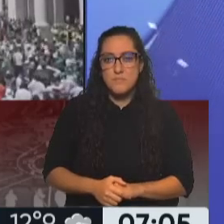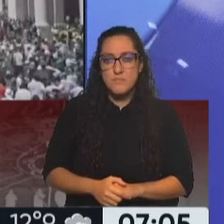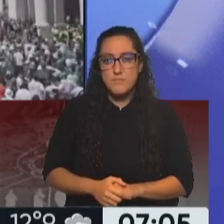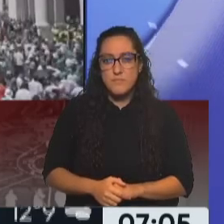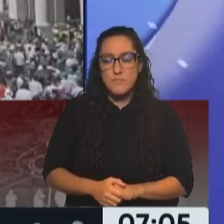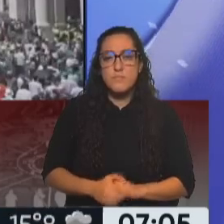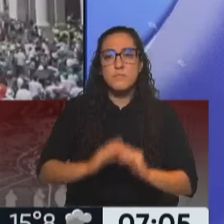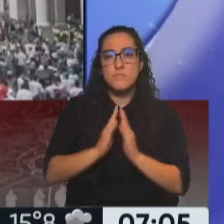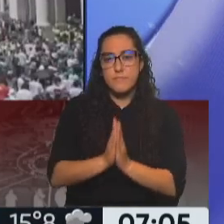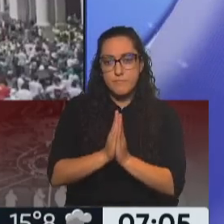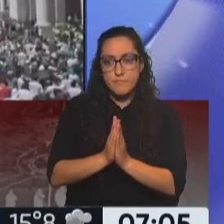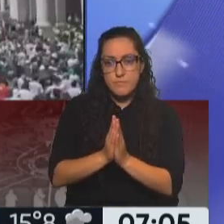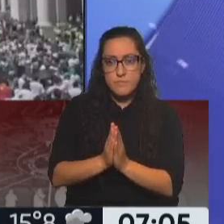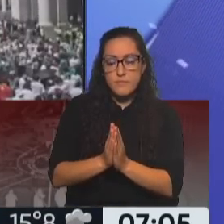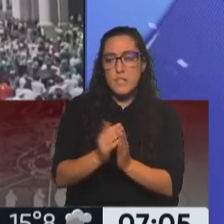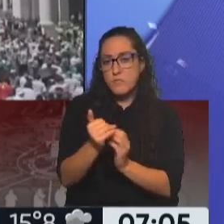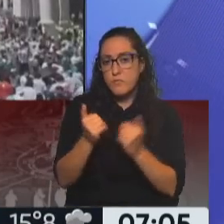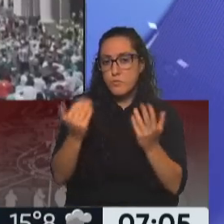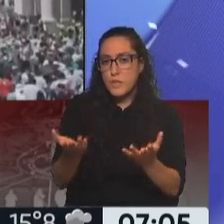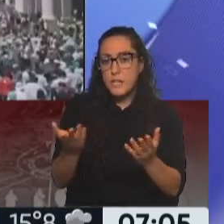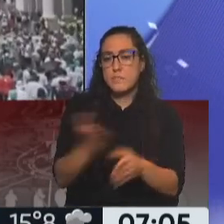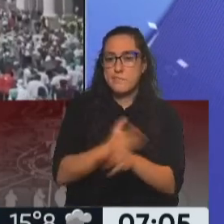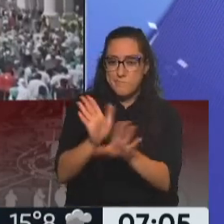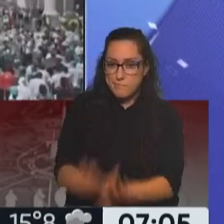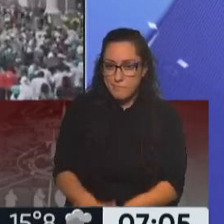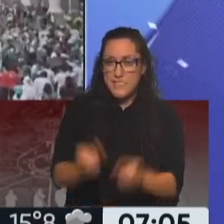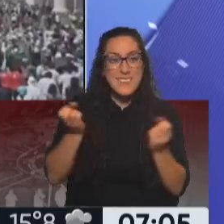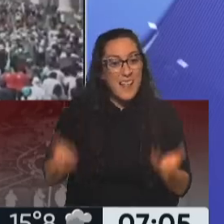ceremonia y esa misa a cielo abierto. ¿Qué tal, Marian? Buen día.